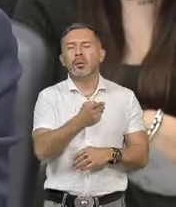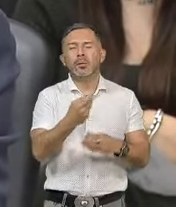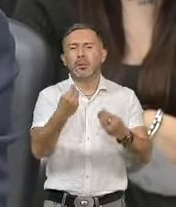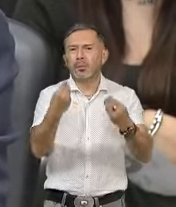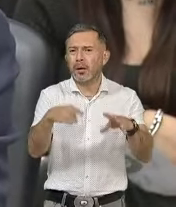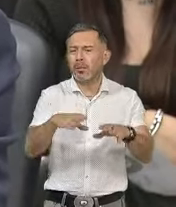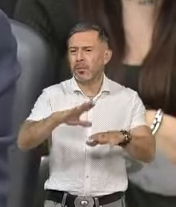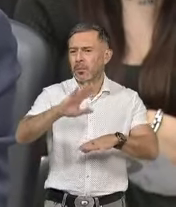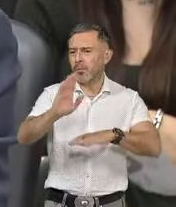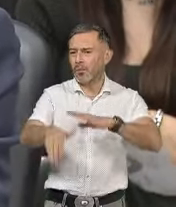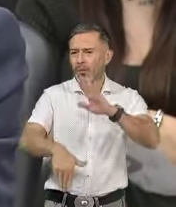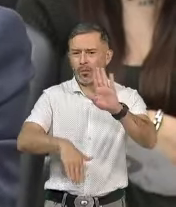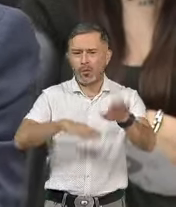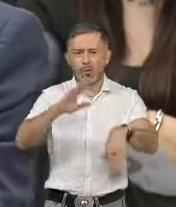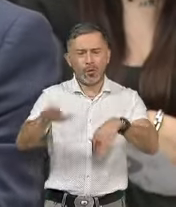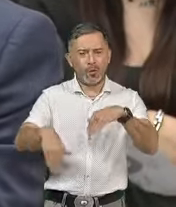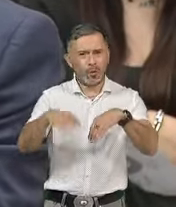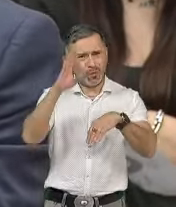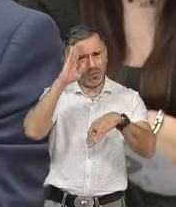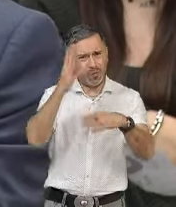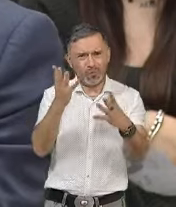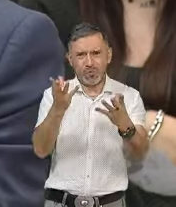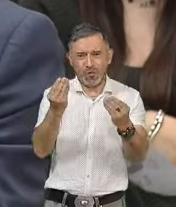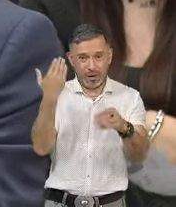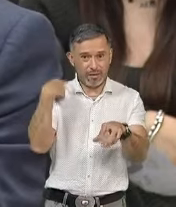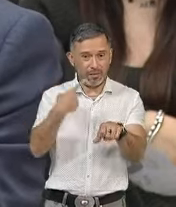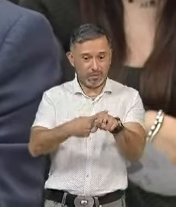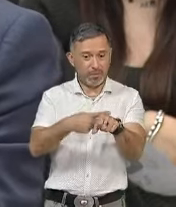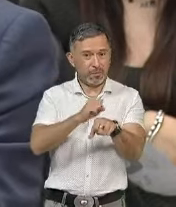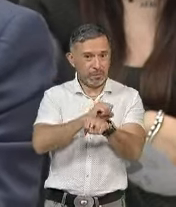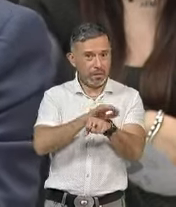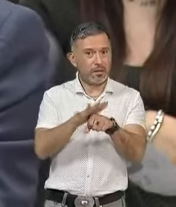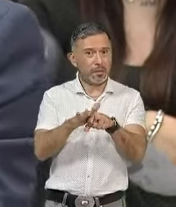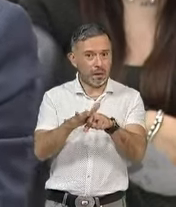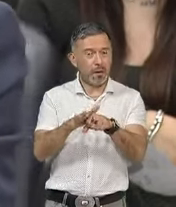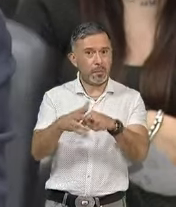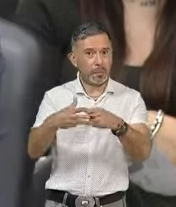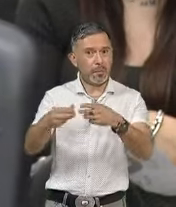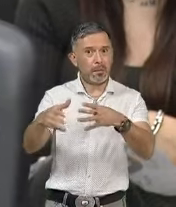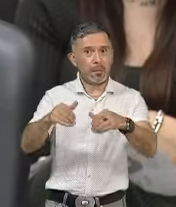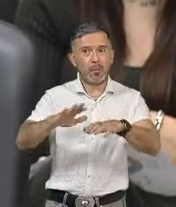de Muertos durante la pandemia